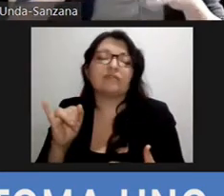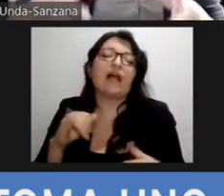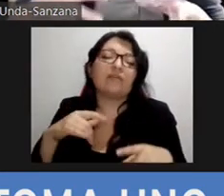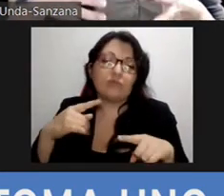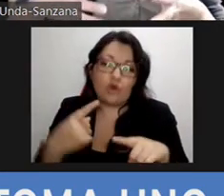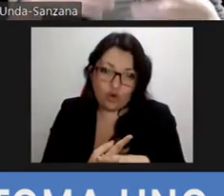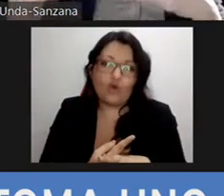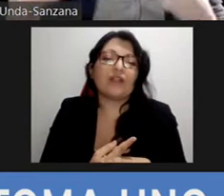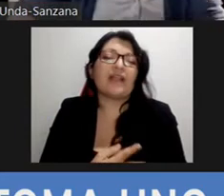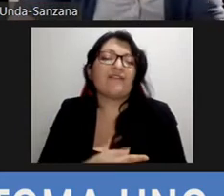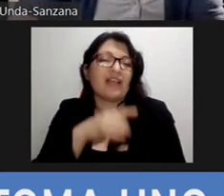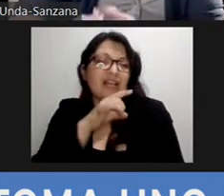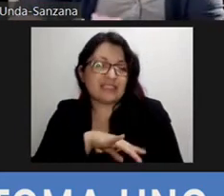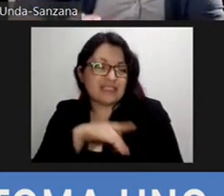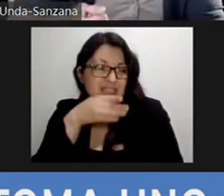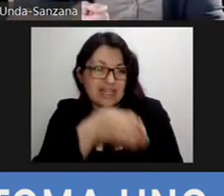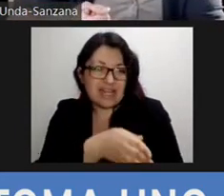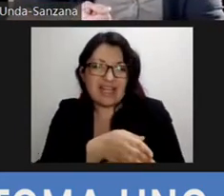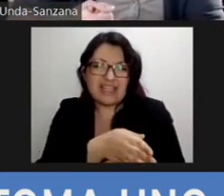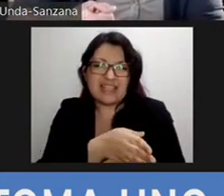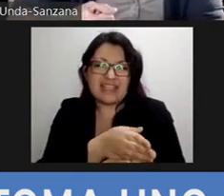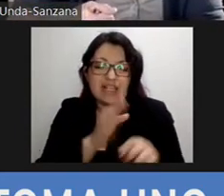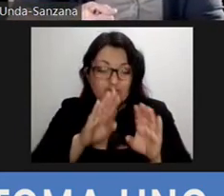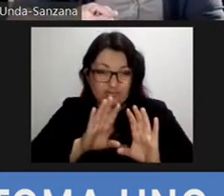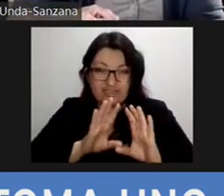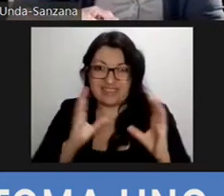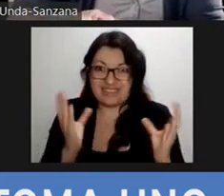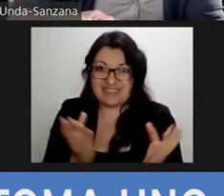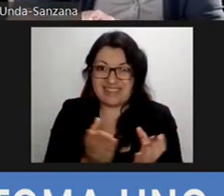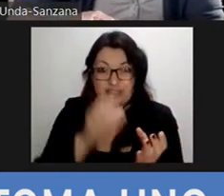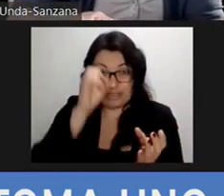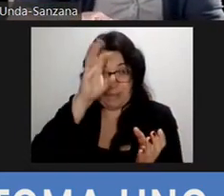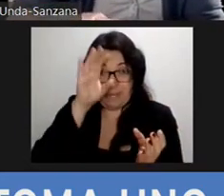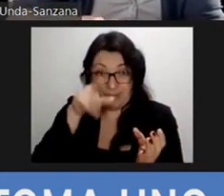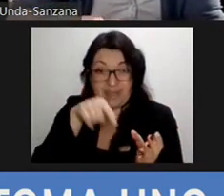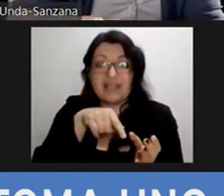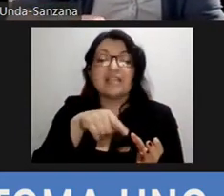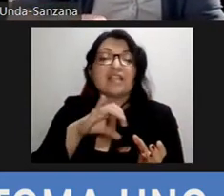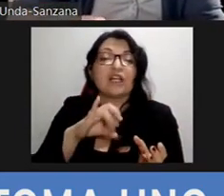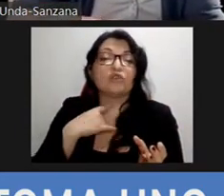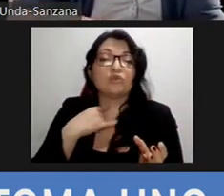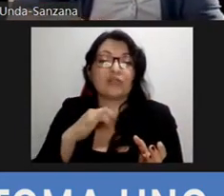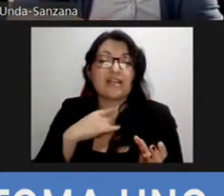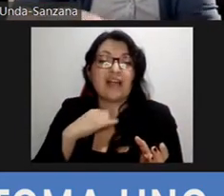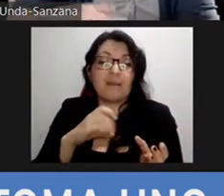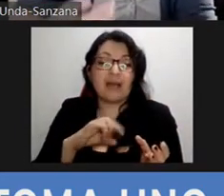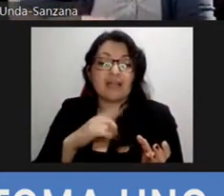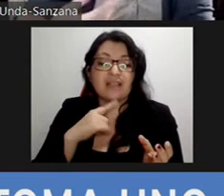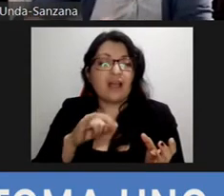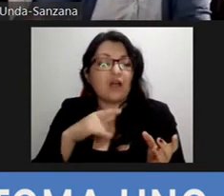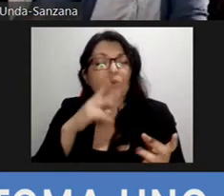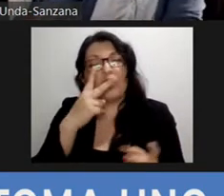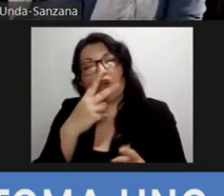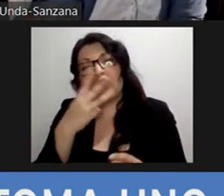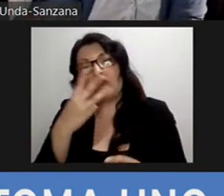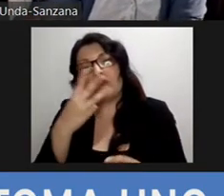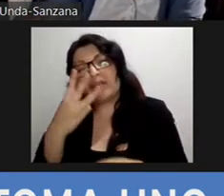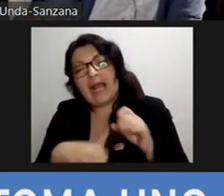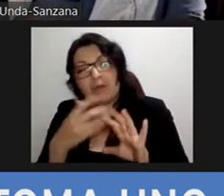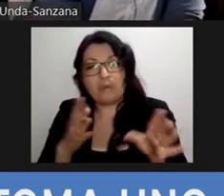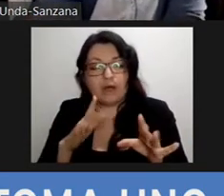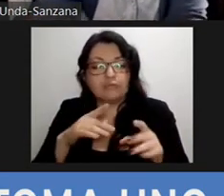segundo intento viniendo a testear Chuquicamata durante 2 o 3 años, ¿ya? Y estuvieron varias